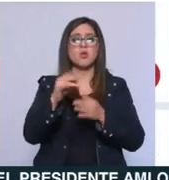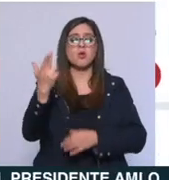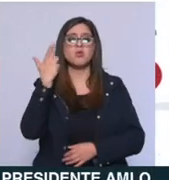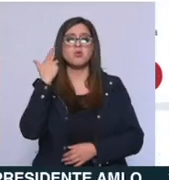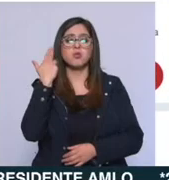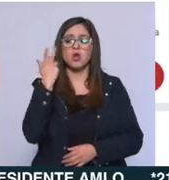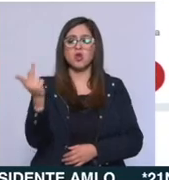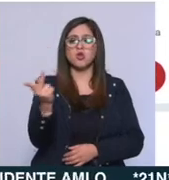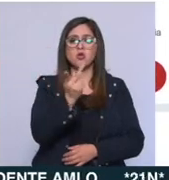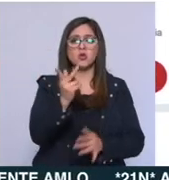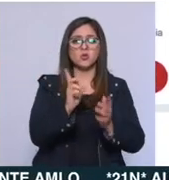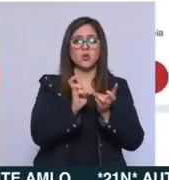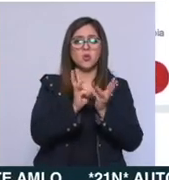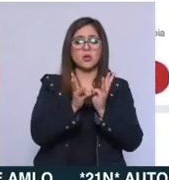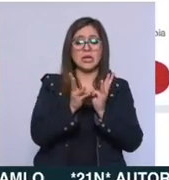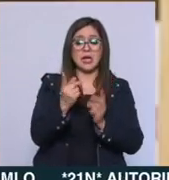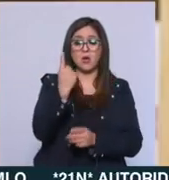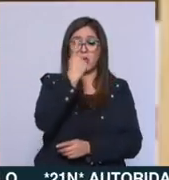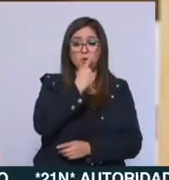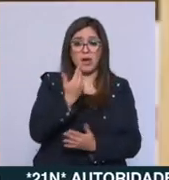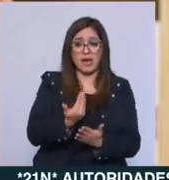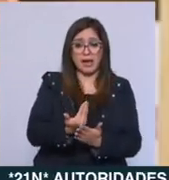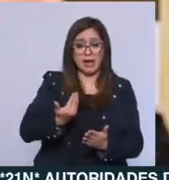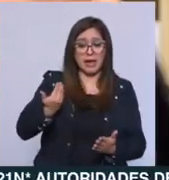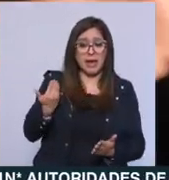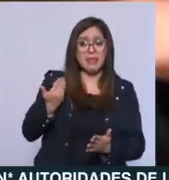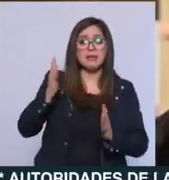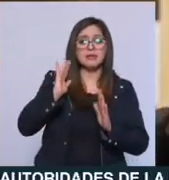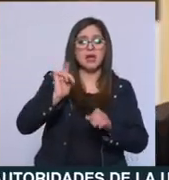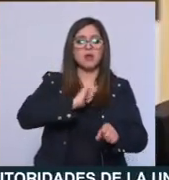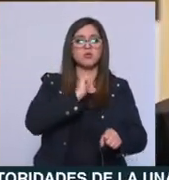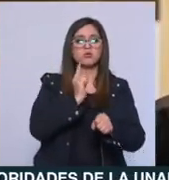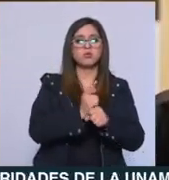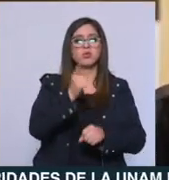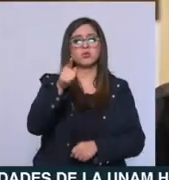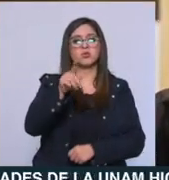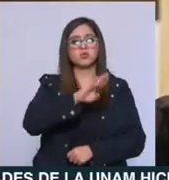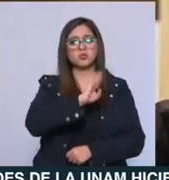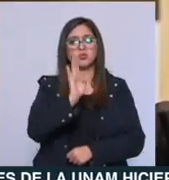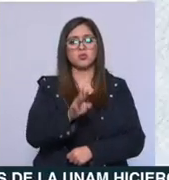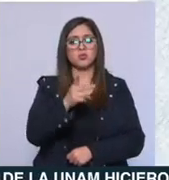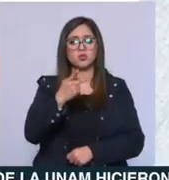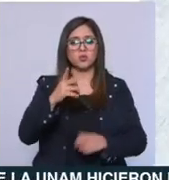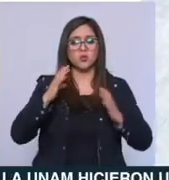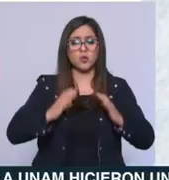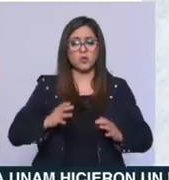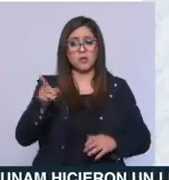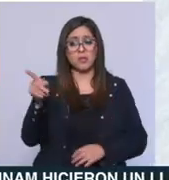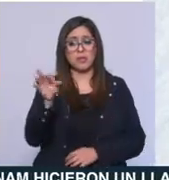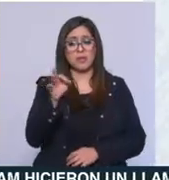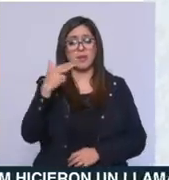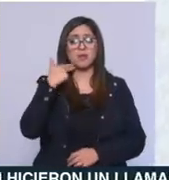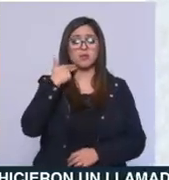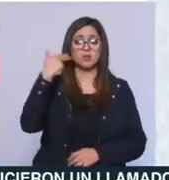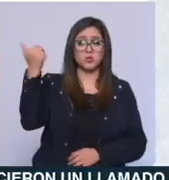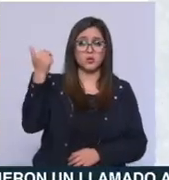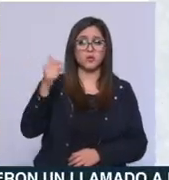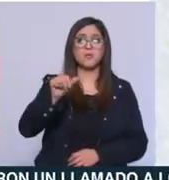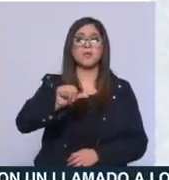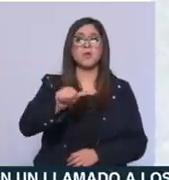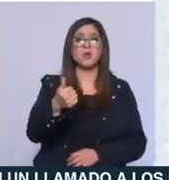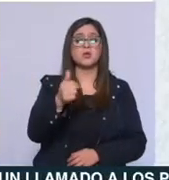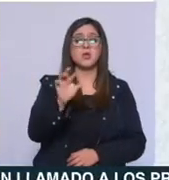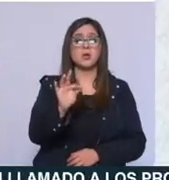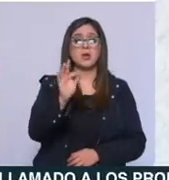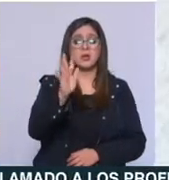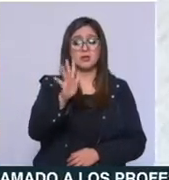conversación de WhatsApp horas antes de que Armando Vega fuese encontrado en su domicilio sin vida por un supuesto suicidio. Salcido compartió que a las 11:45